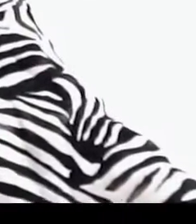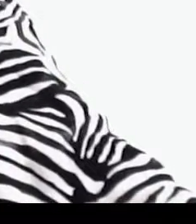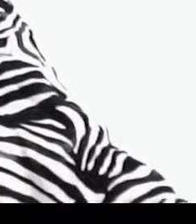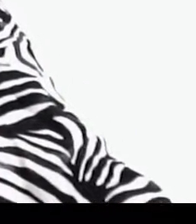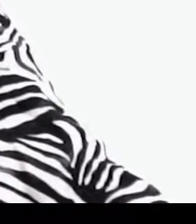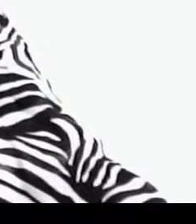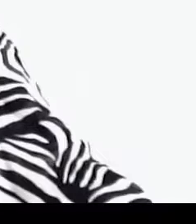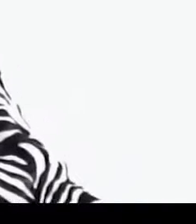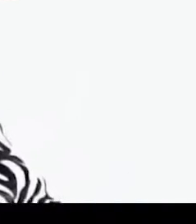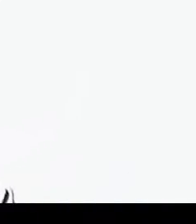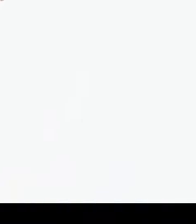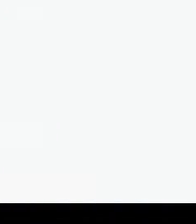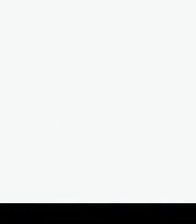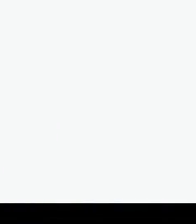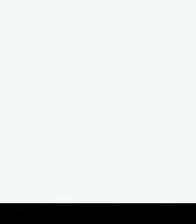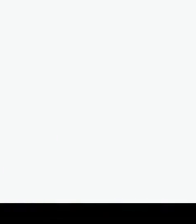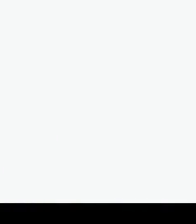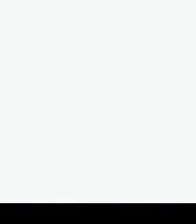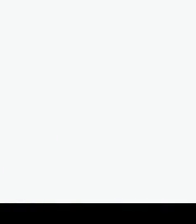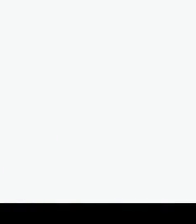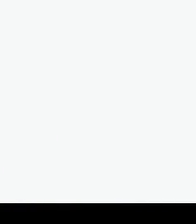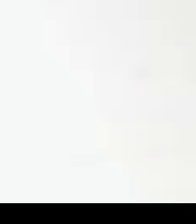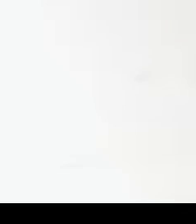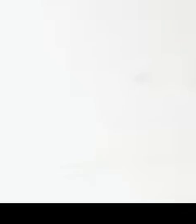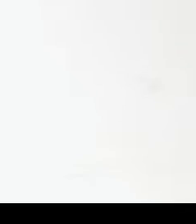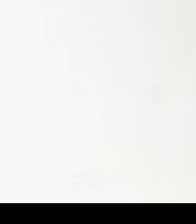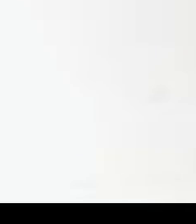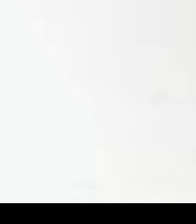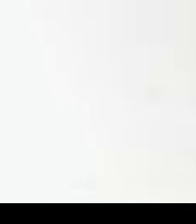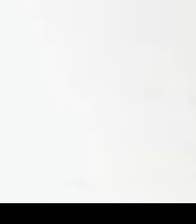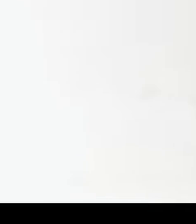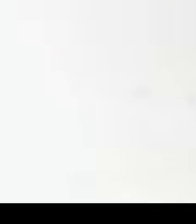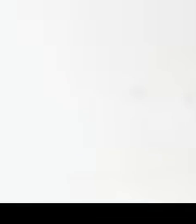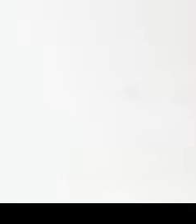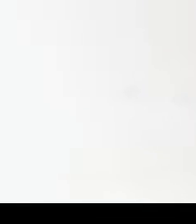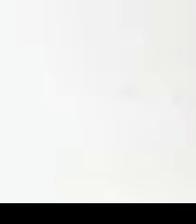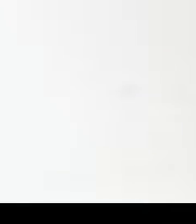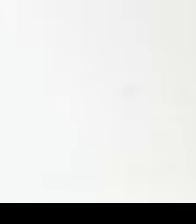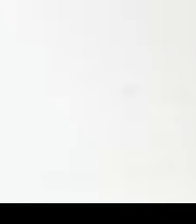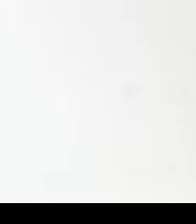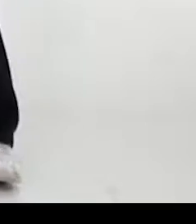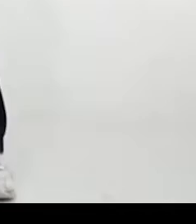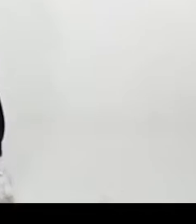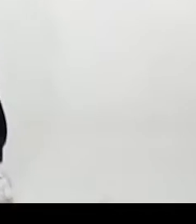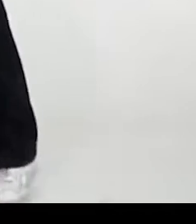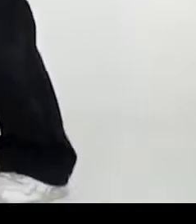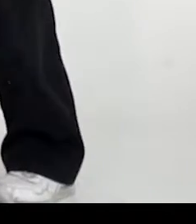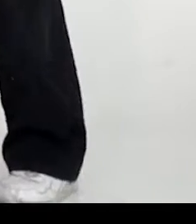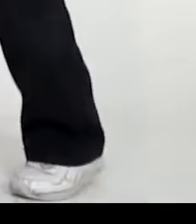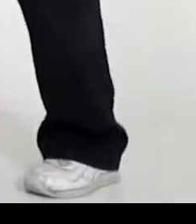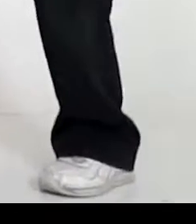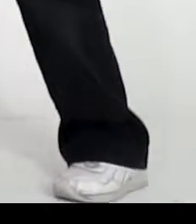Despois de tanto tempo sin hablar, me vienes a buscar, no te voy